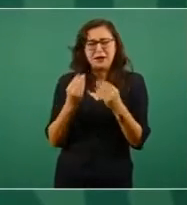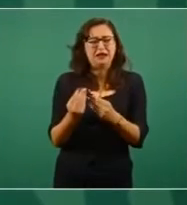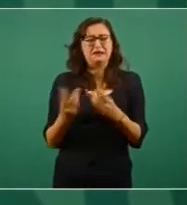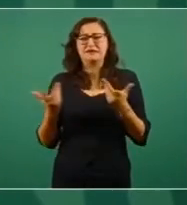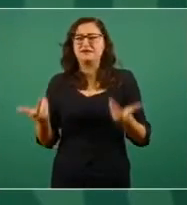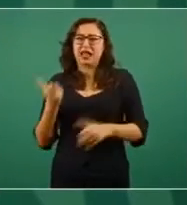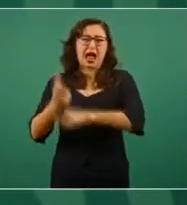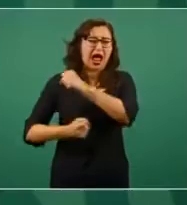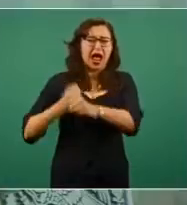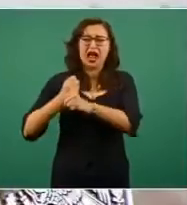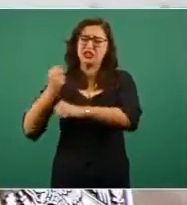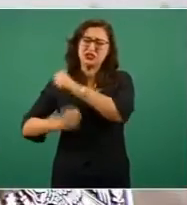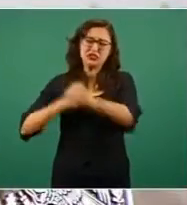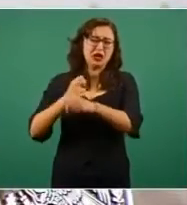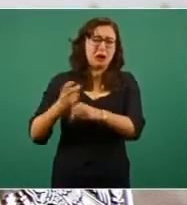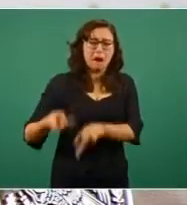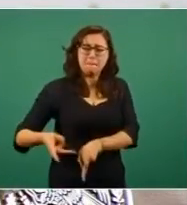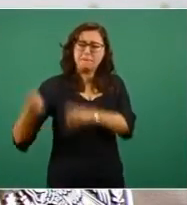saqueado por siglos y todavía